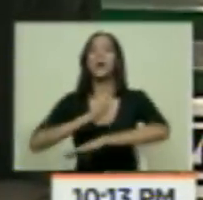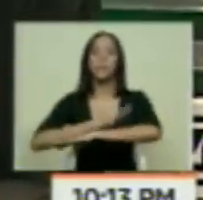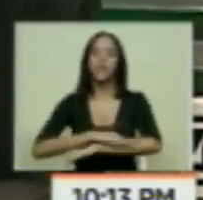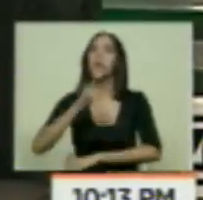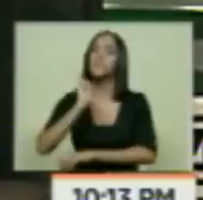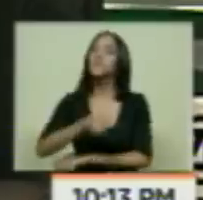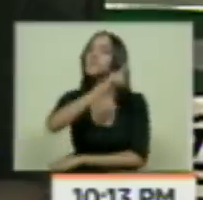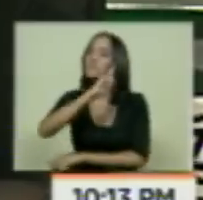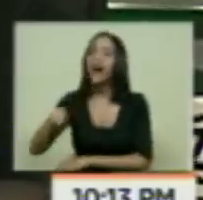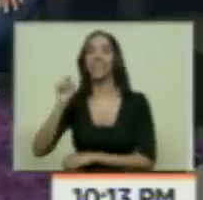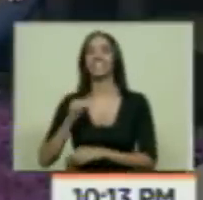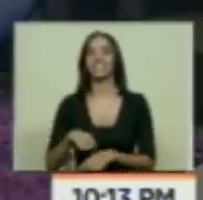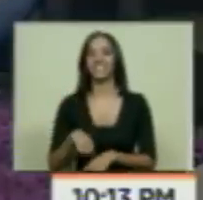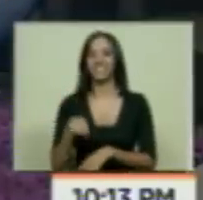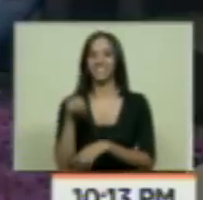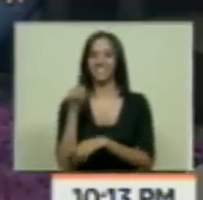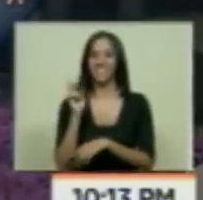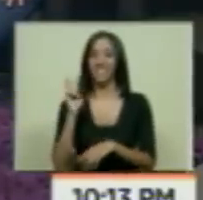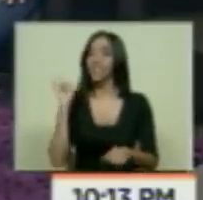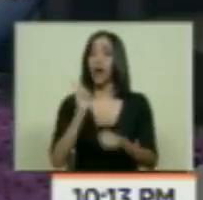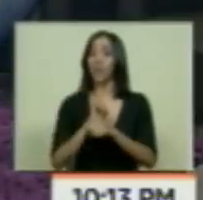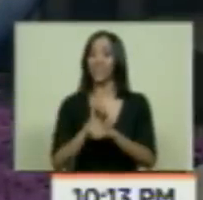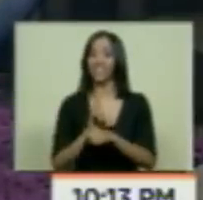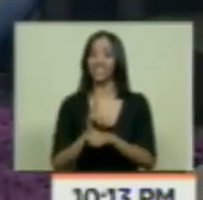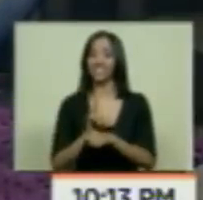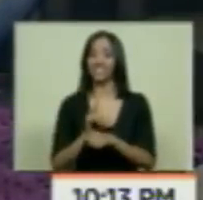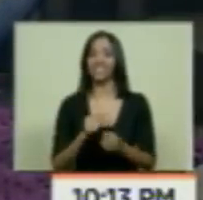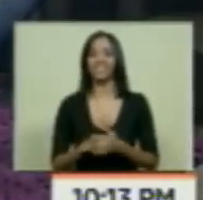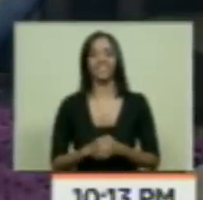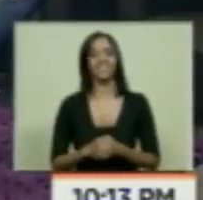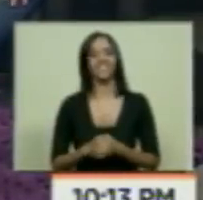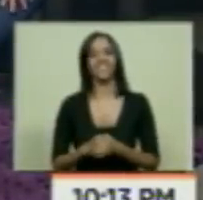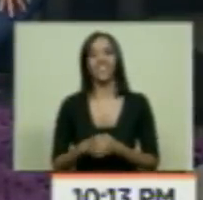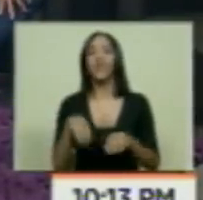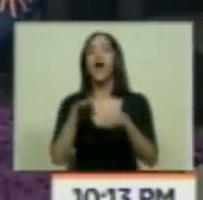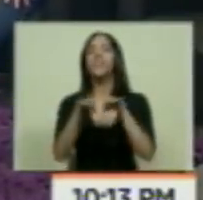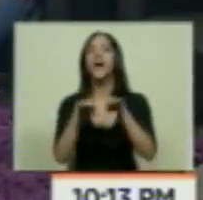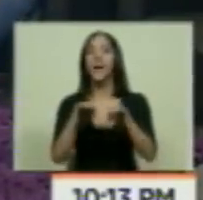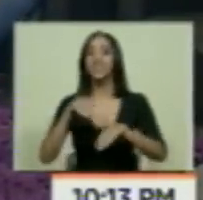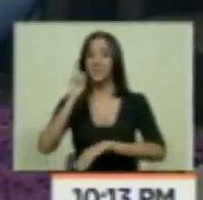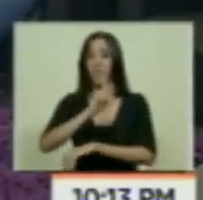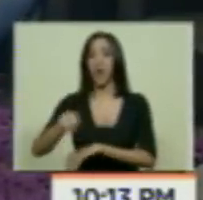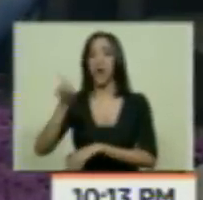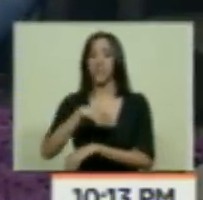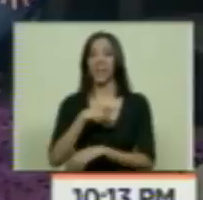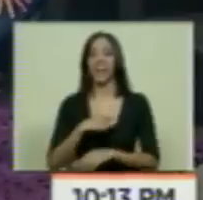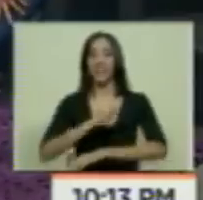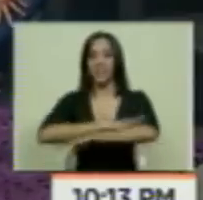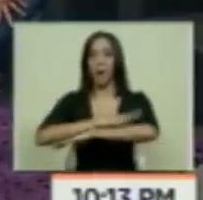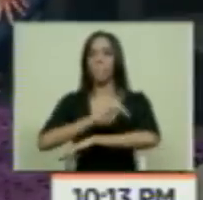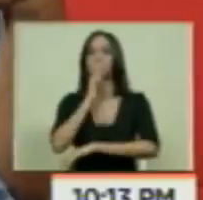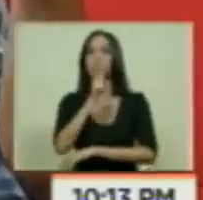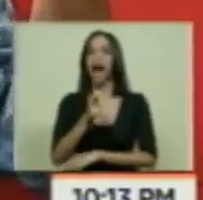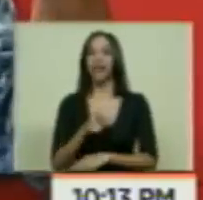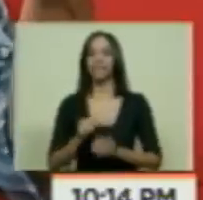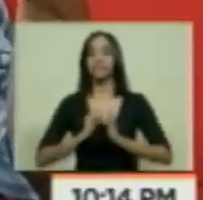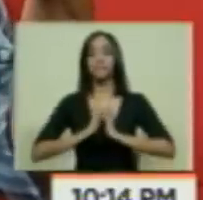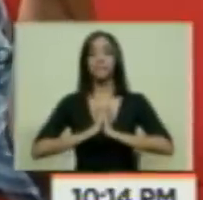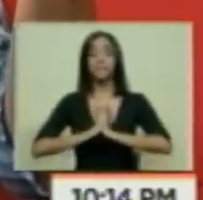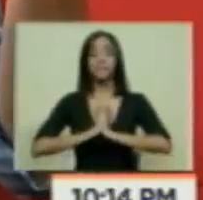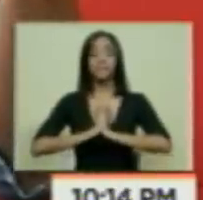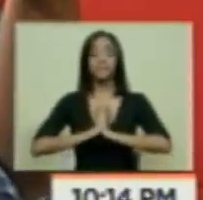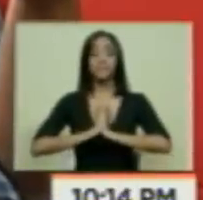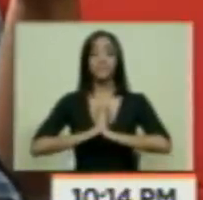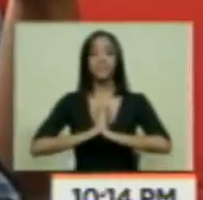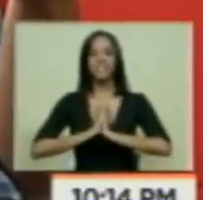mal el viernes, ¿no fue? No vino. El viernes no vino. Ah, el jueves fue que se portó mal. No, el jueves fue que le preguntaron ¿dónde estaba el